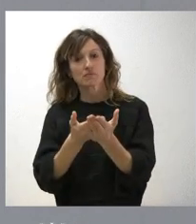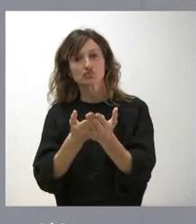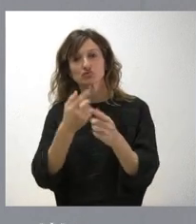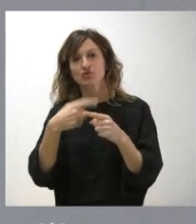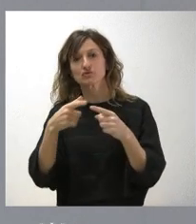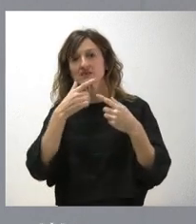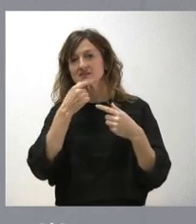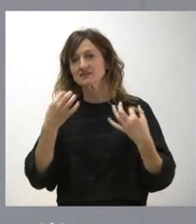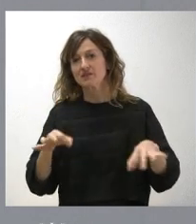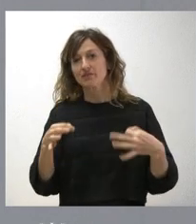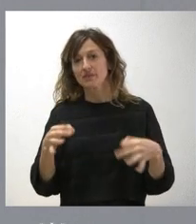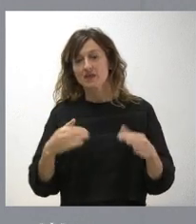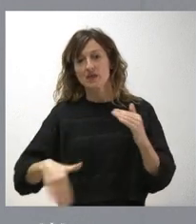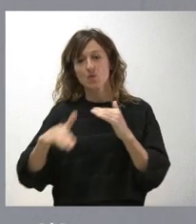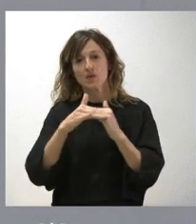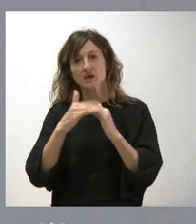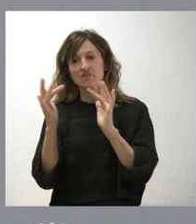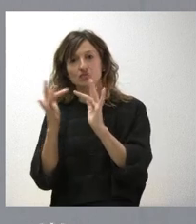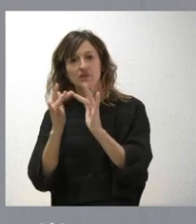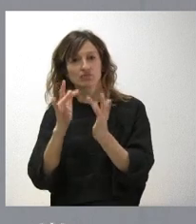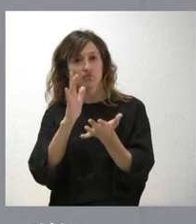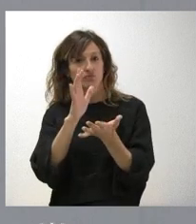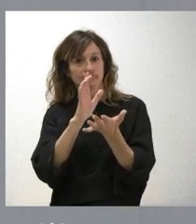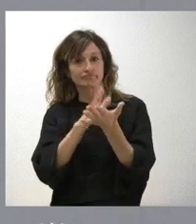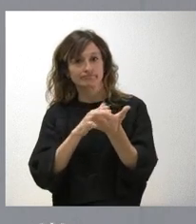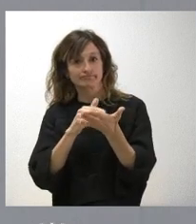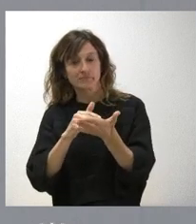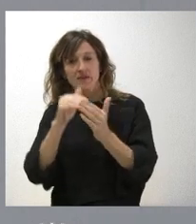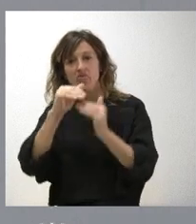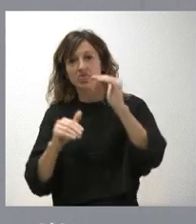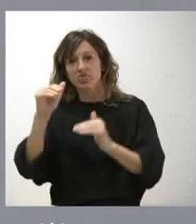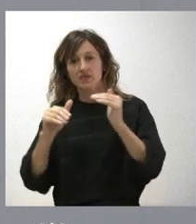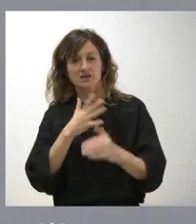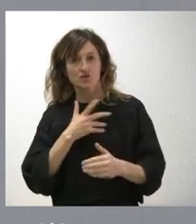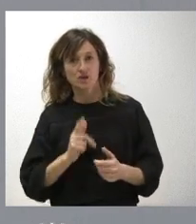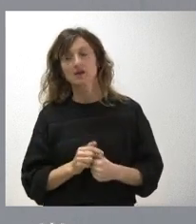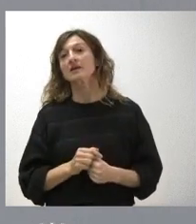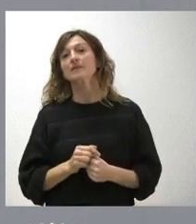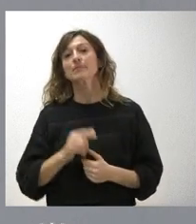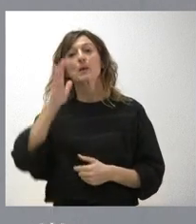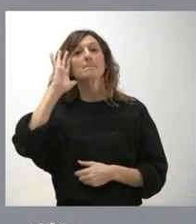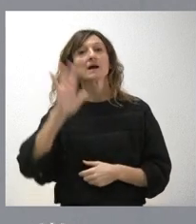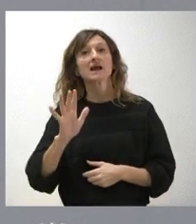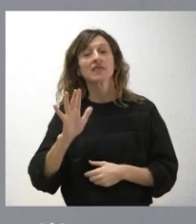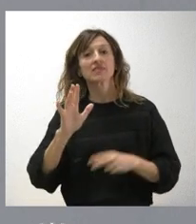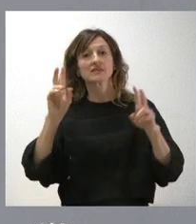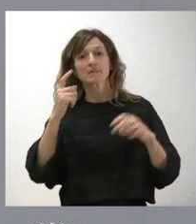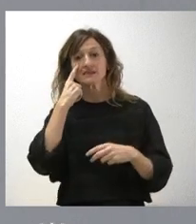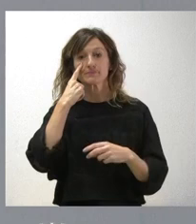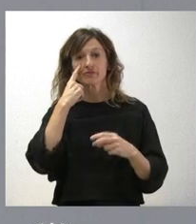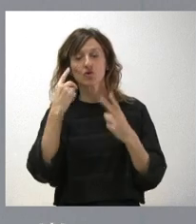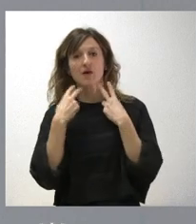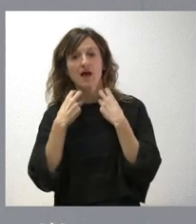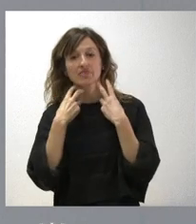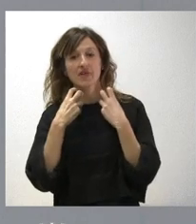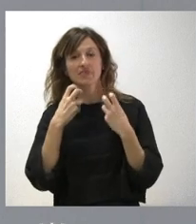sencillas que es igualdad de trato entre todas las comunidades autónomas que no haya desigualdades y parece que los inspectores de Hacienda y las